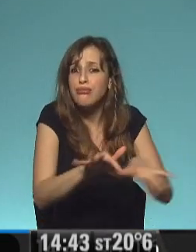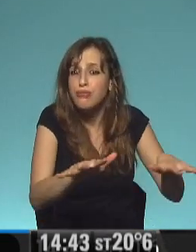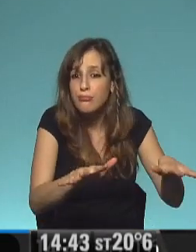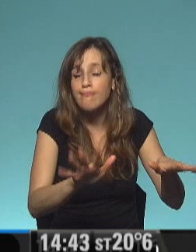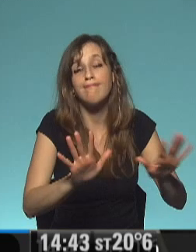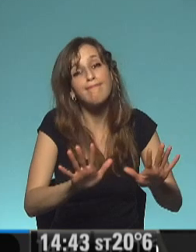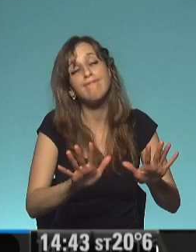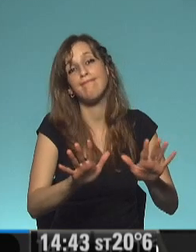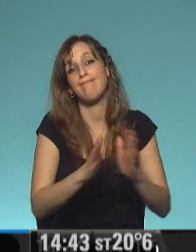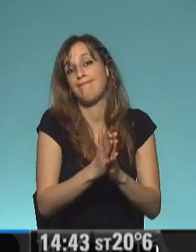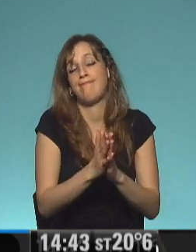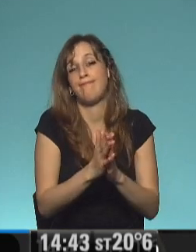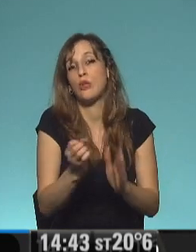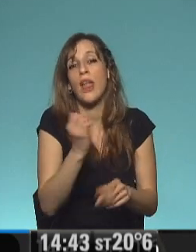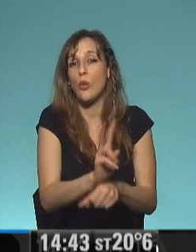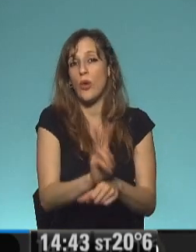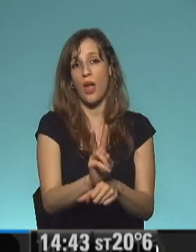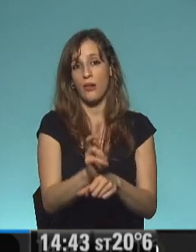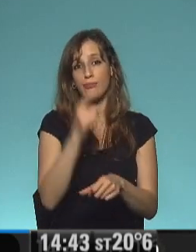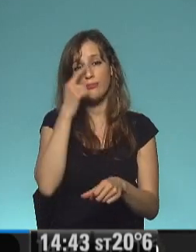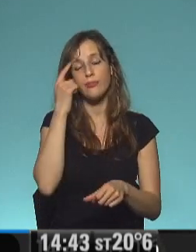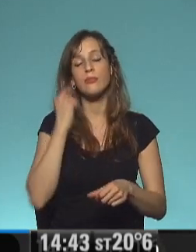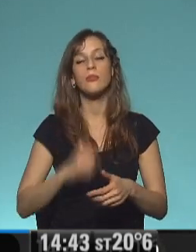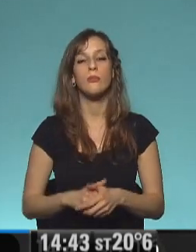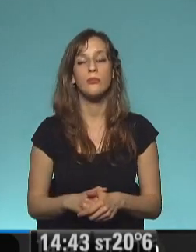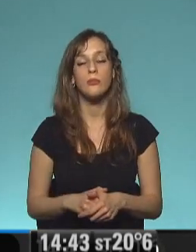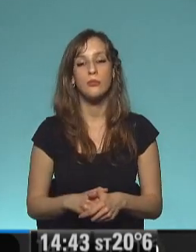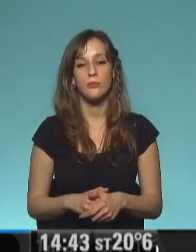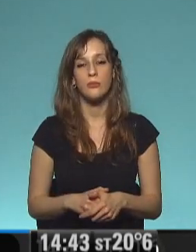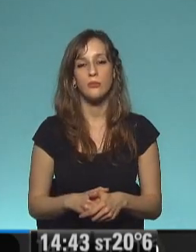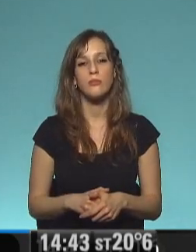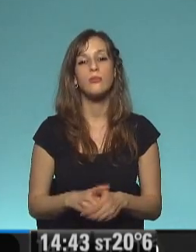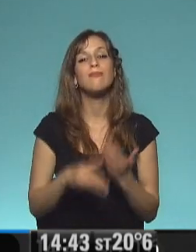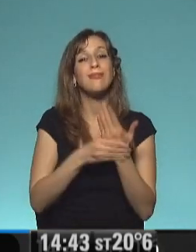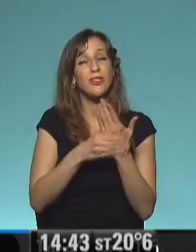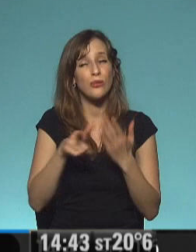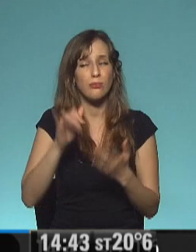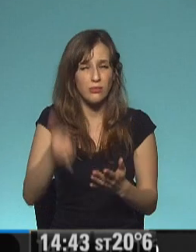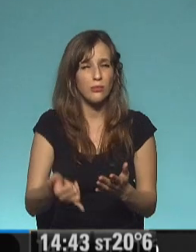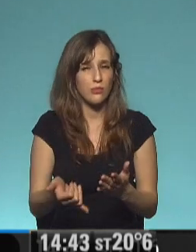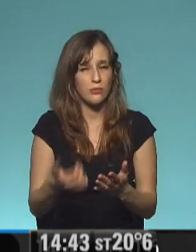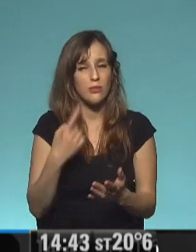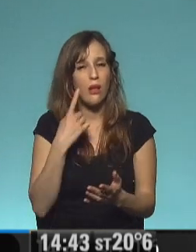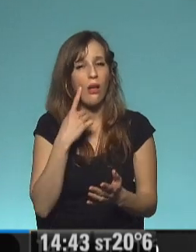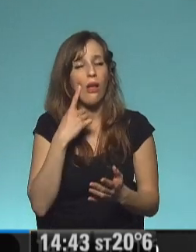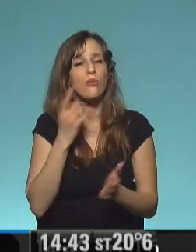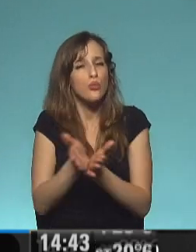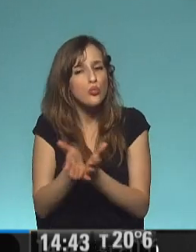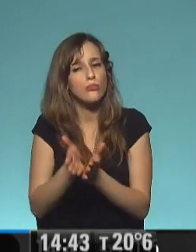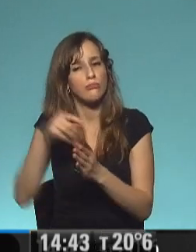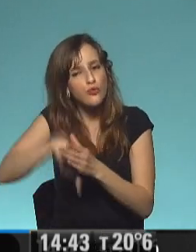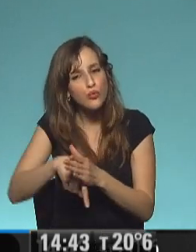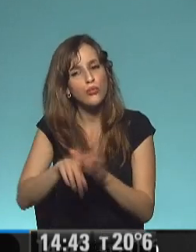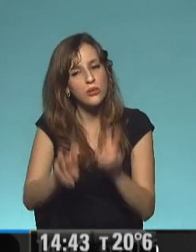mucho cuidado. Nicolás está estudiando los casos y lo está estudiando con los docentes, porque hay que recordar que